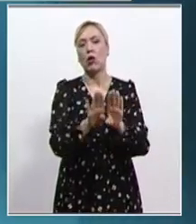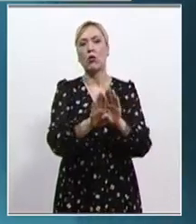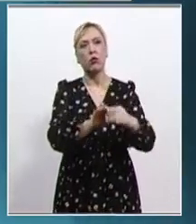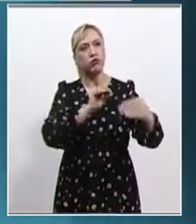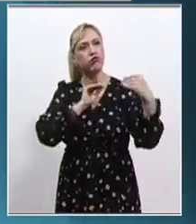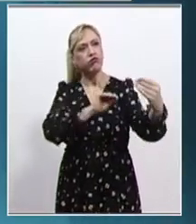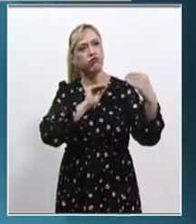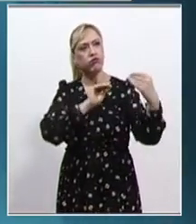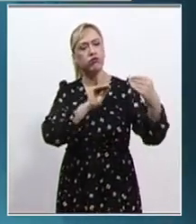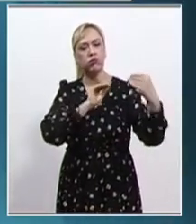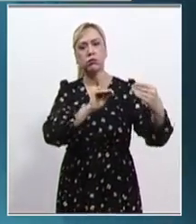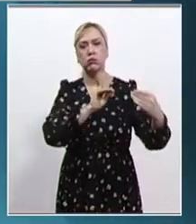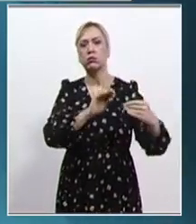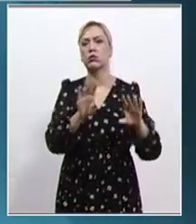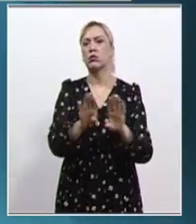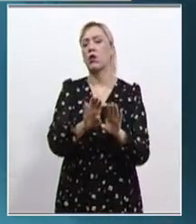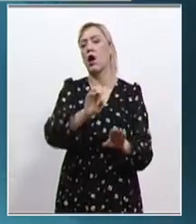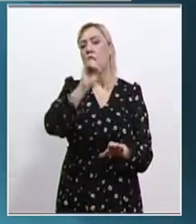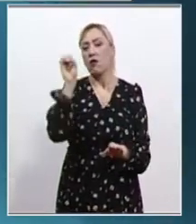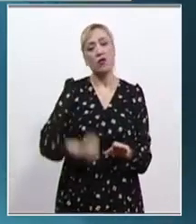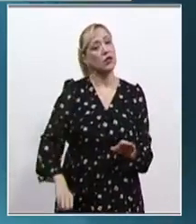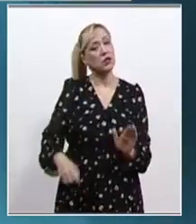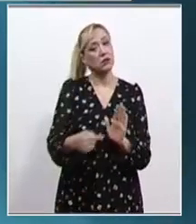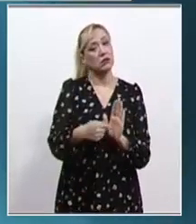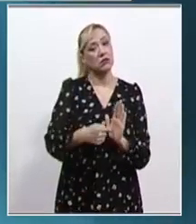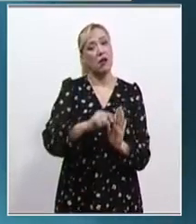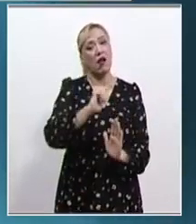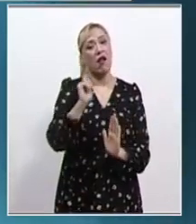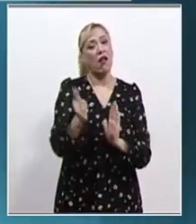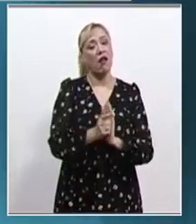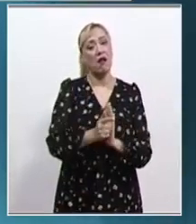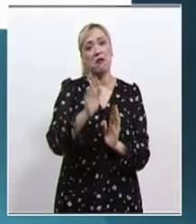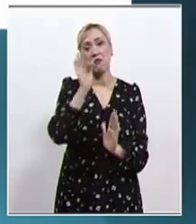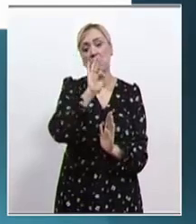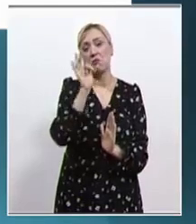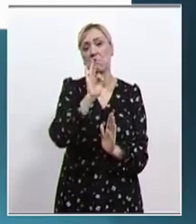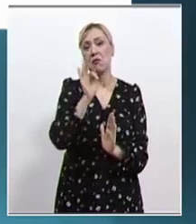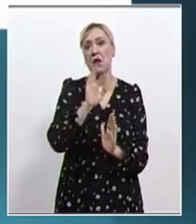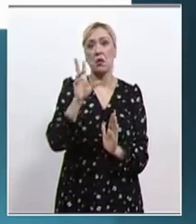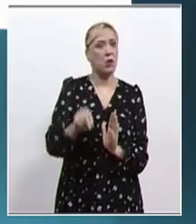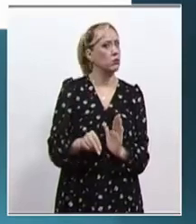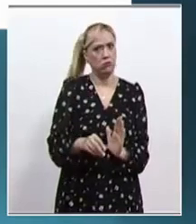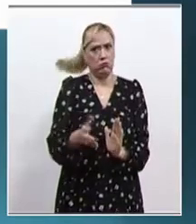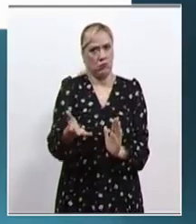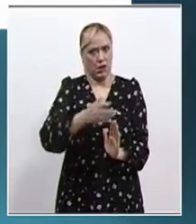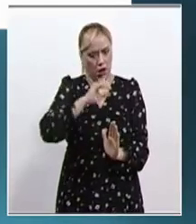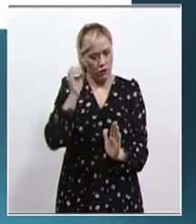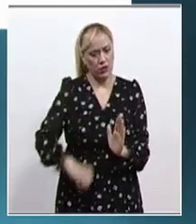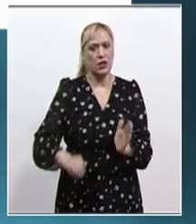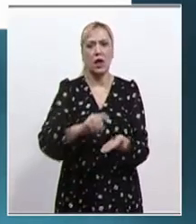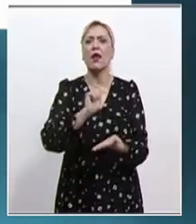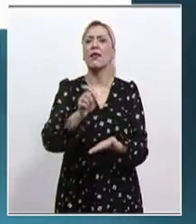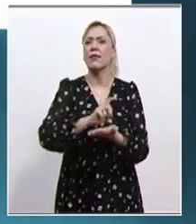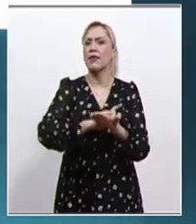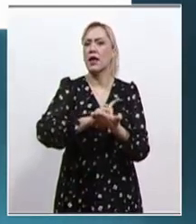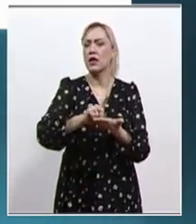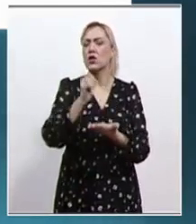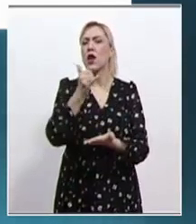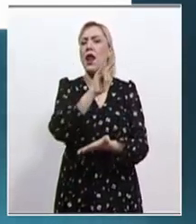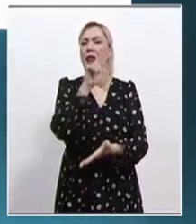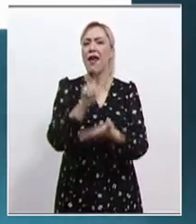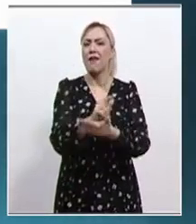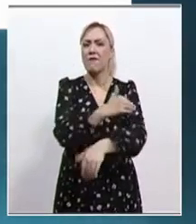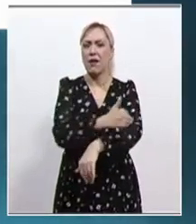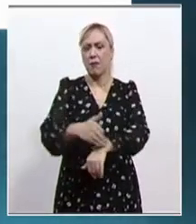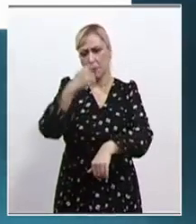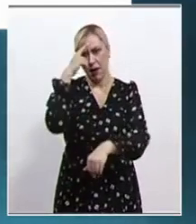el que debe intervenir de oficio. Pues el artículo 4 constitucional precisa que el derecho de familia debe proteger a todos los integrantes